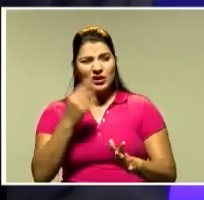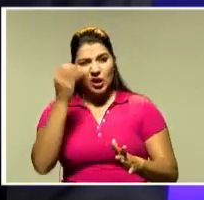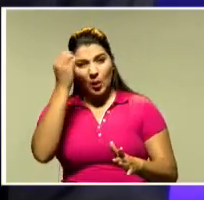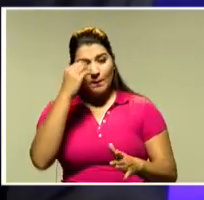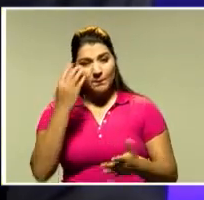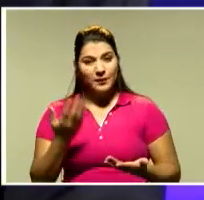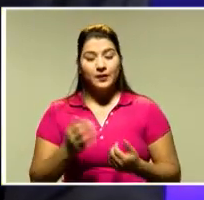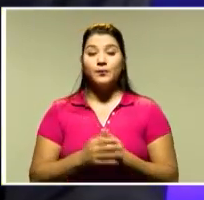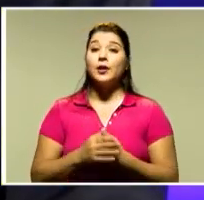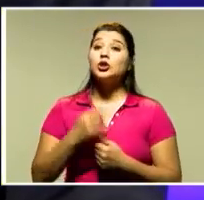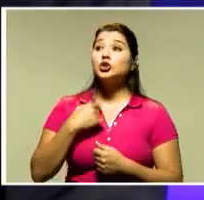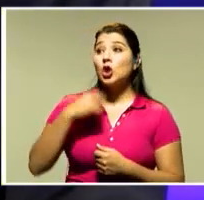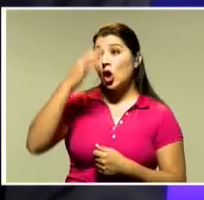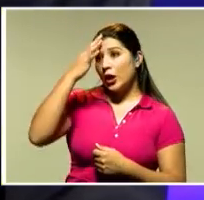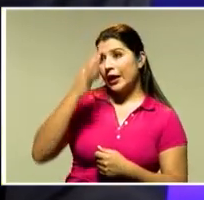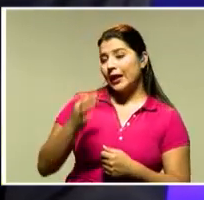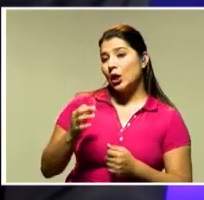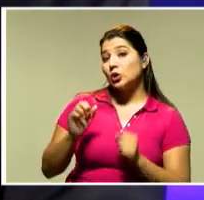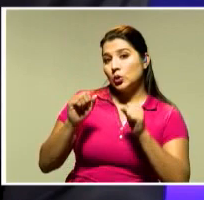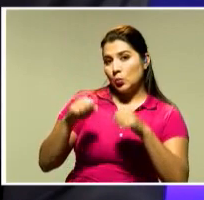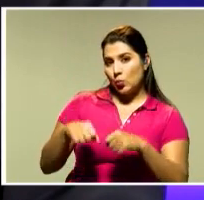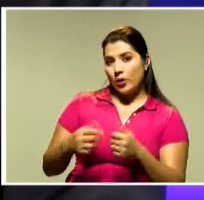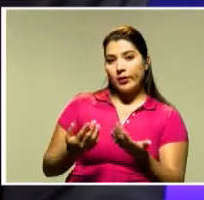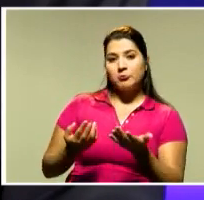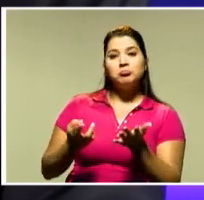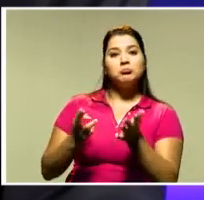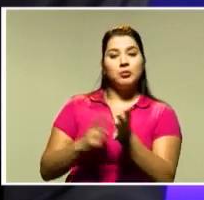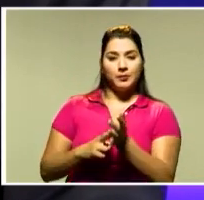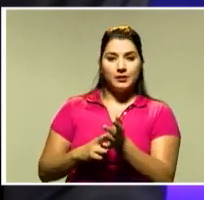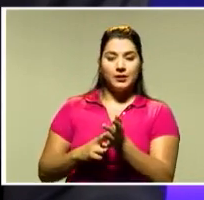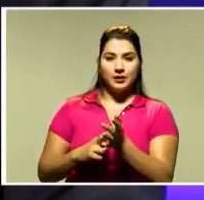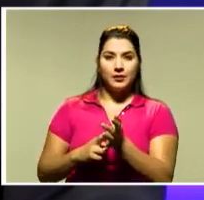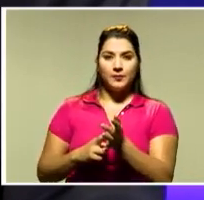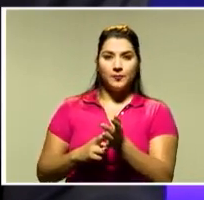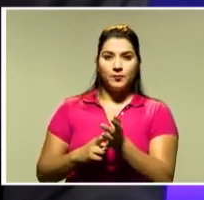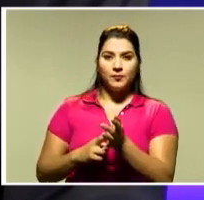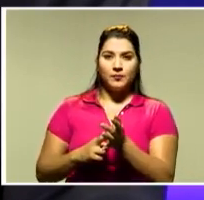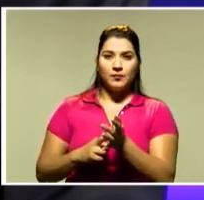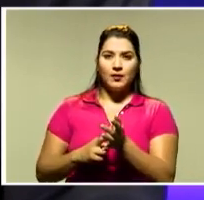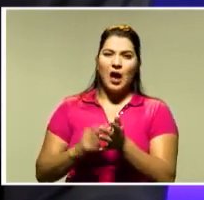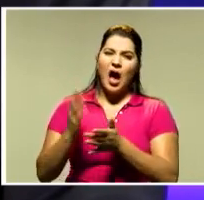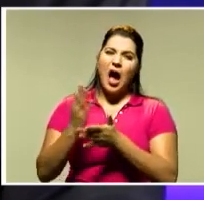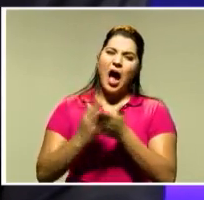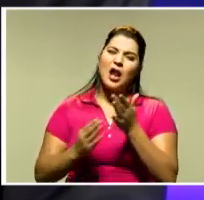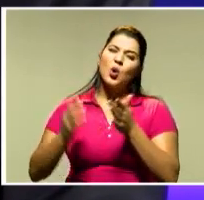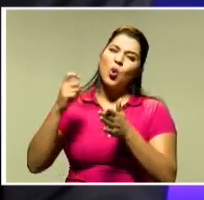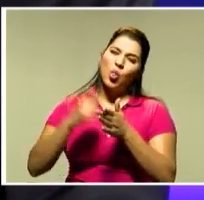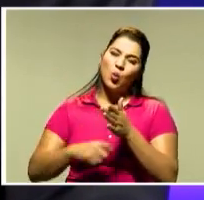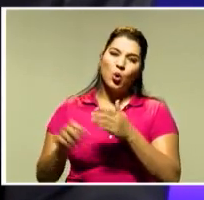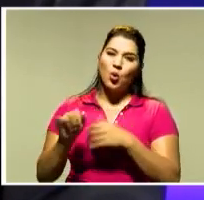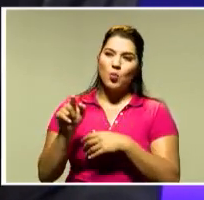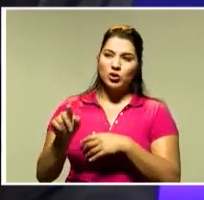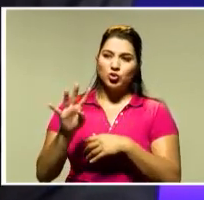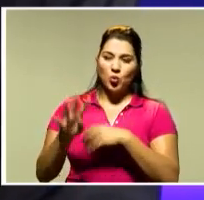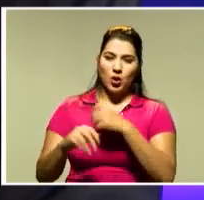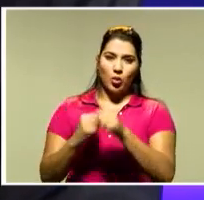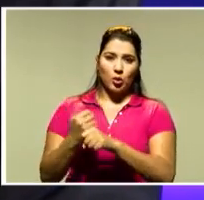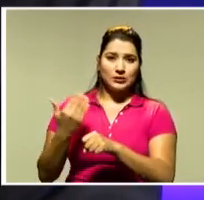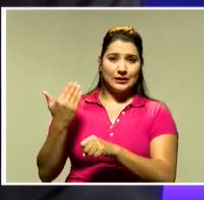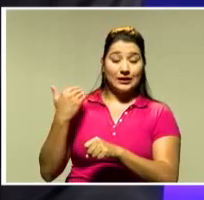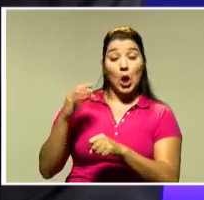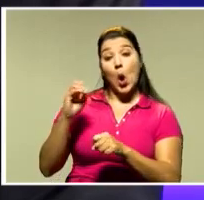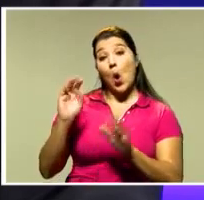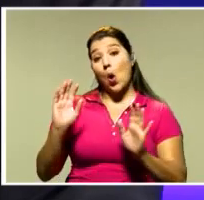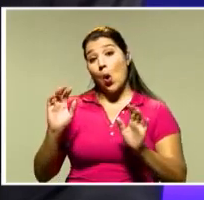Yo creo que puede volver a repetirse algo tan duro como lo que sucedió hace 4 años, o